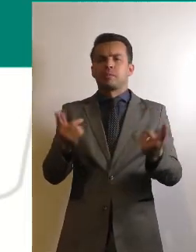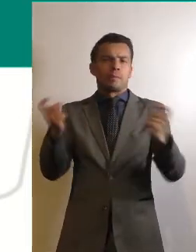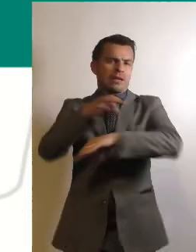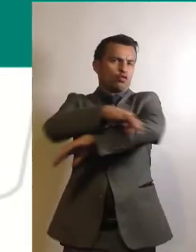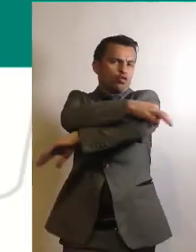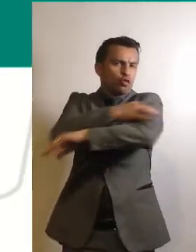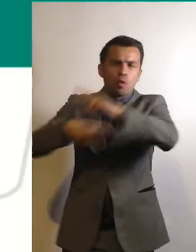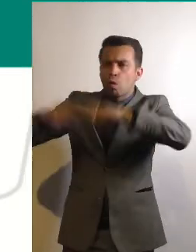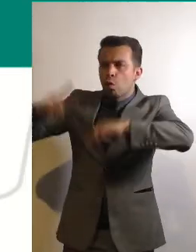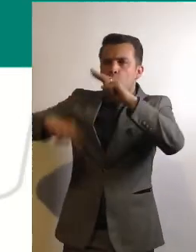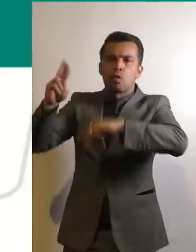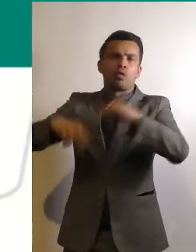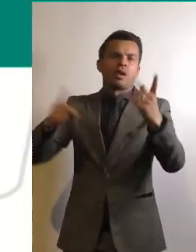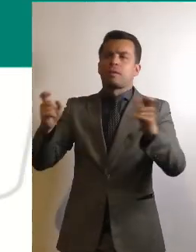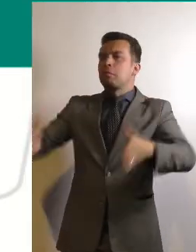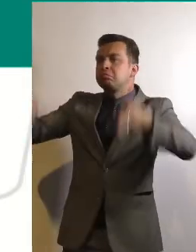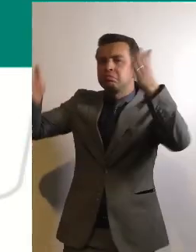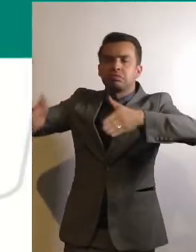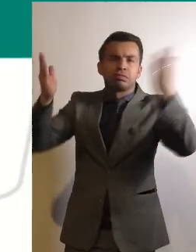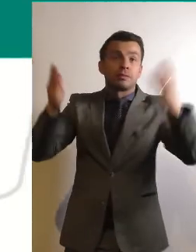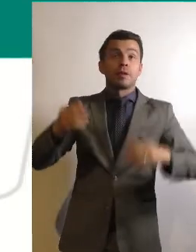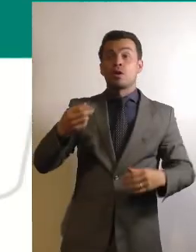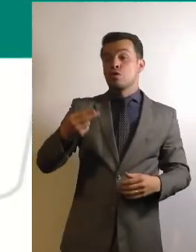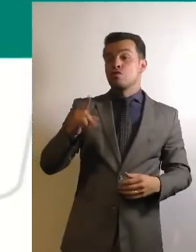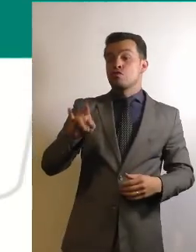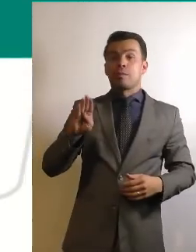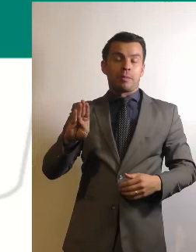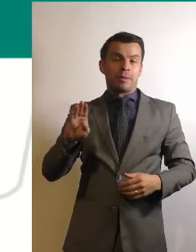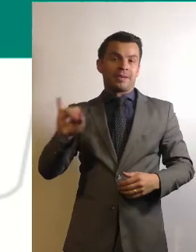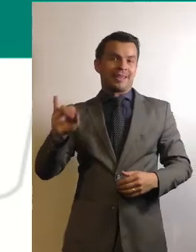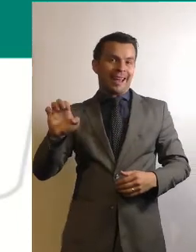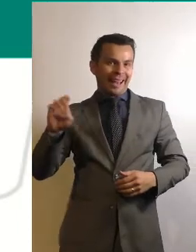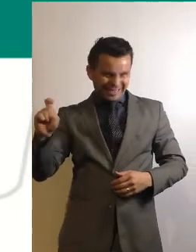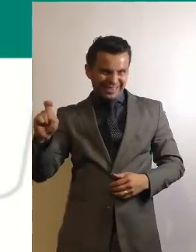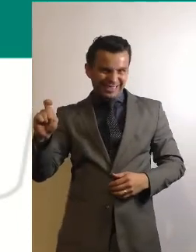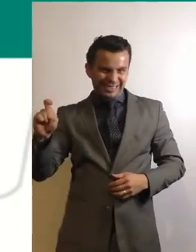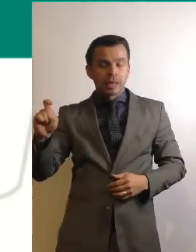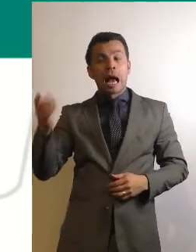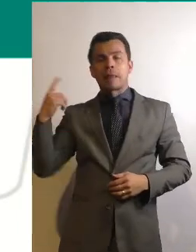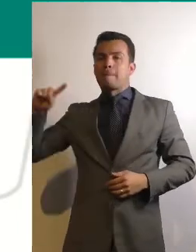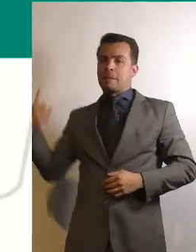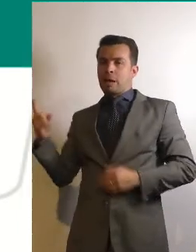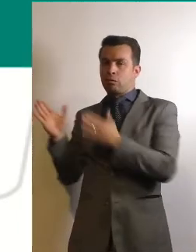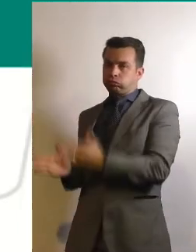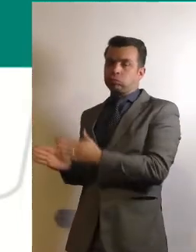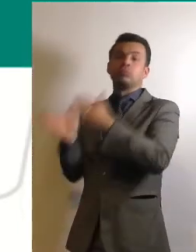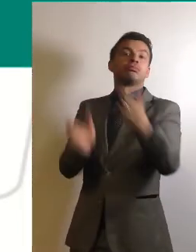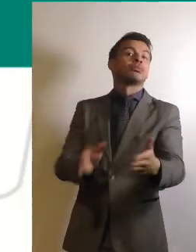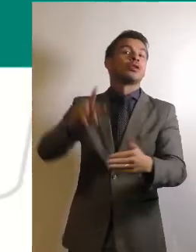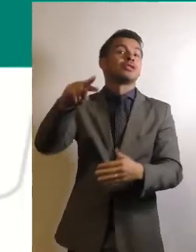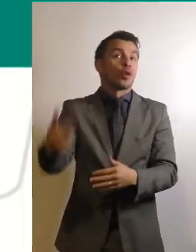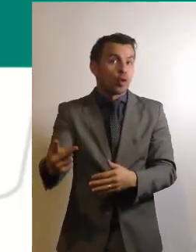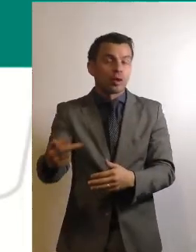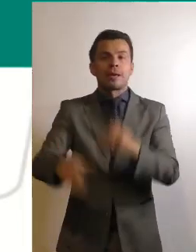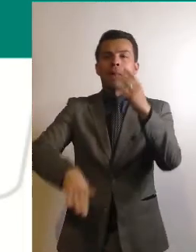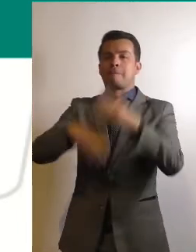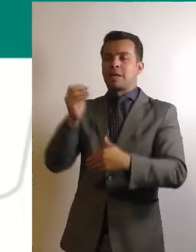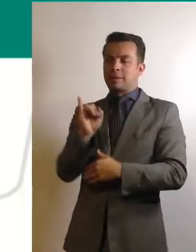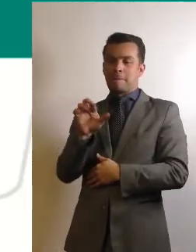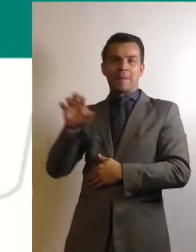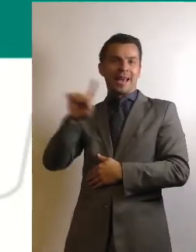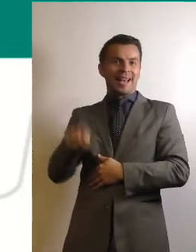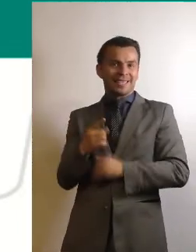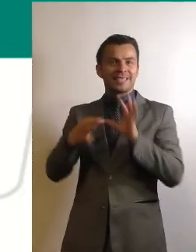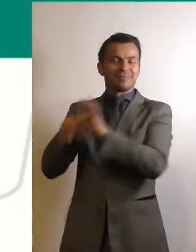estructuras o edificio, pues el HobbyX, la segunda etapa en donde se estructuró la IPS Salud Bosque con